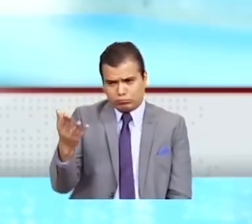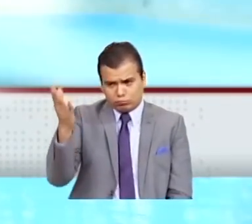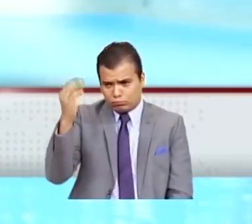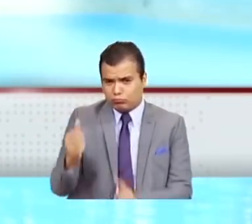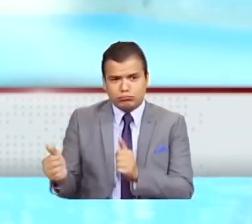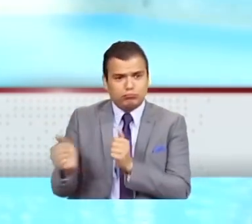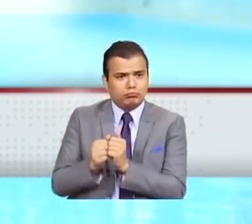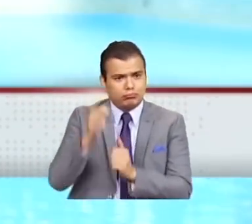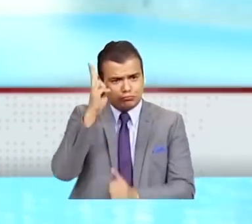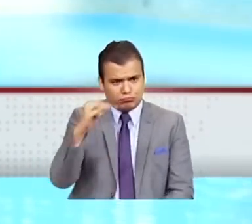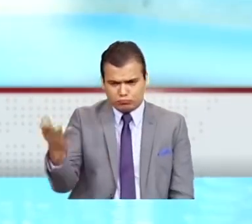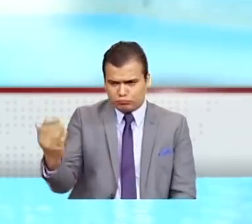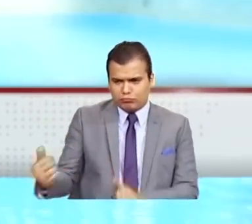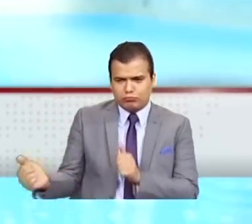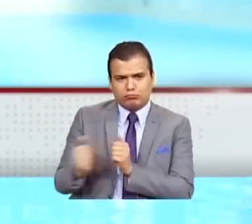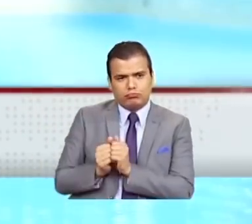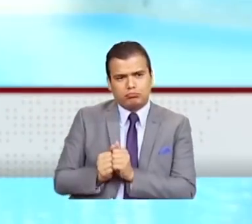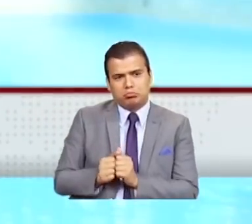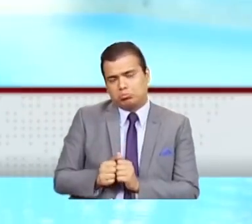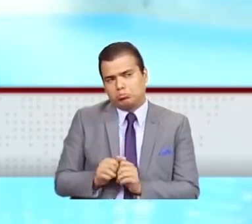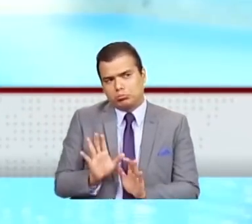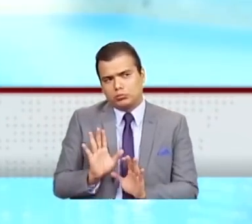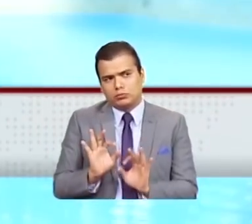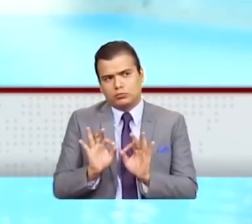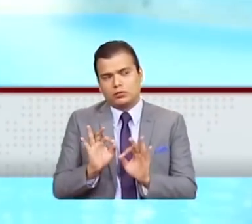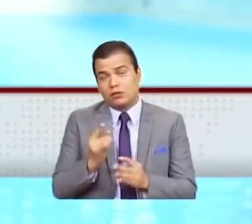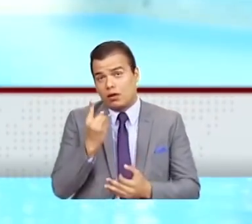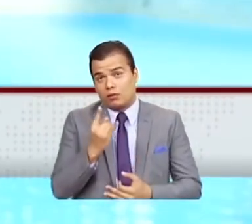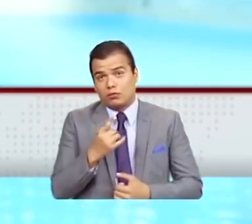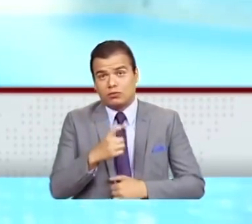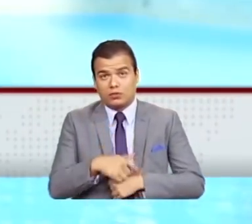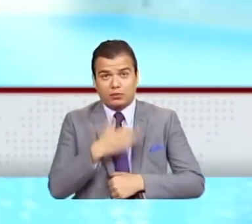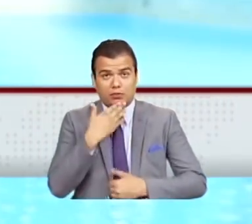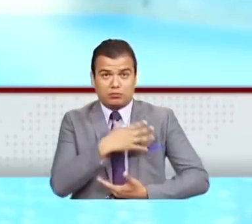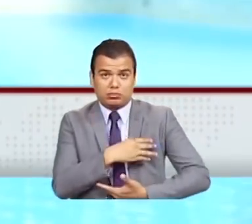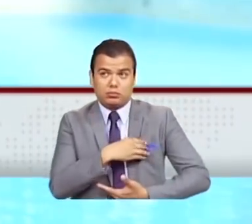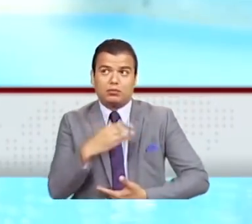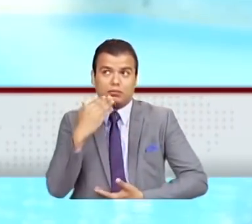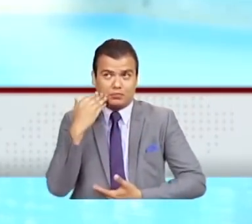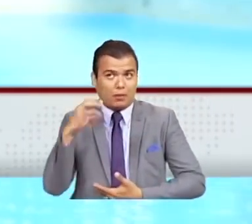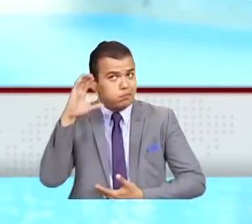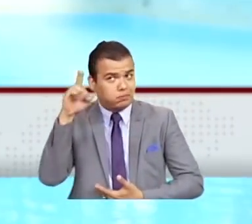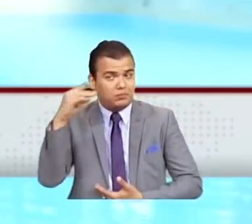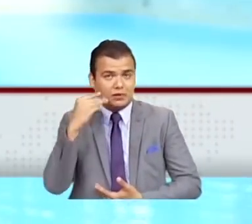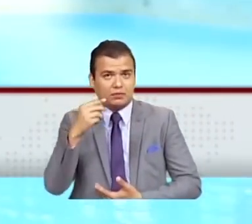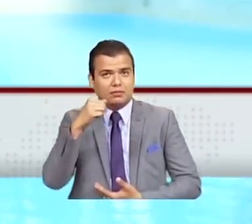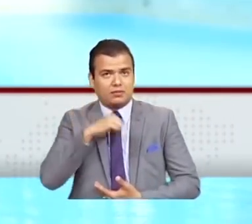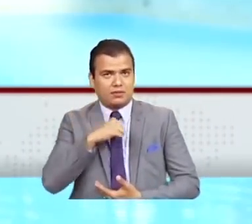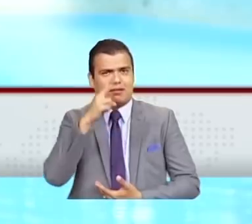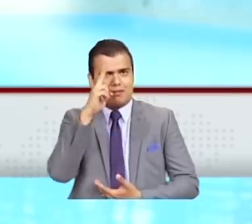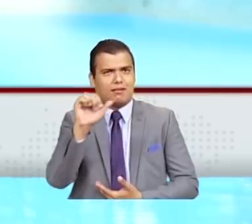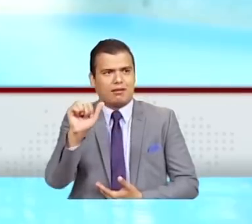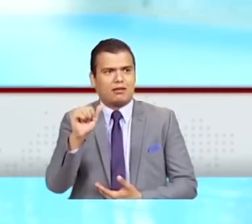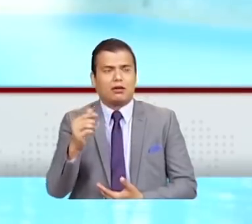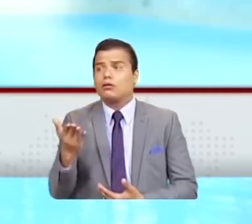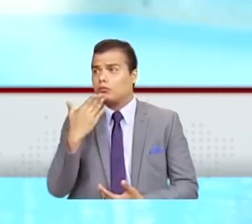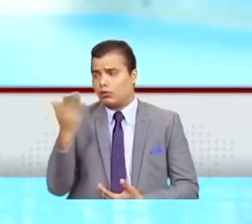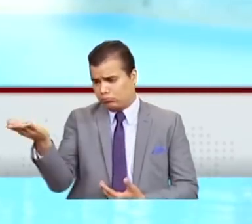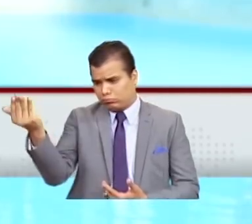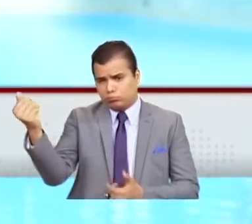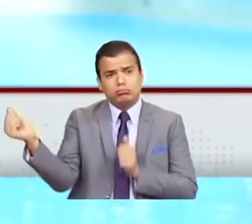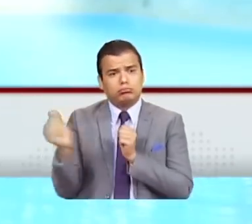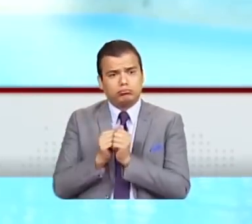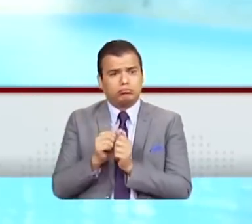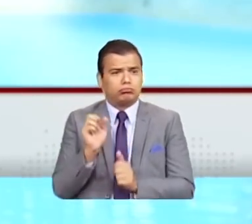acá cuando pues están lógicamente en lactancia. En ese momento hay una compañera que tiene su niña. Permiten que la esté aquí